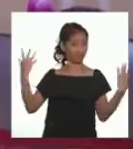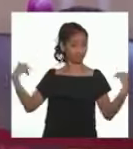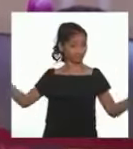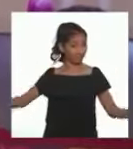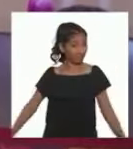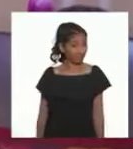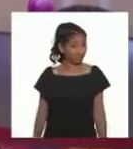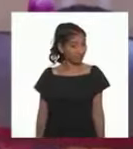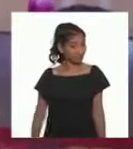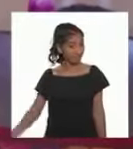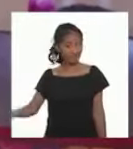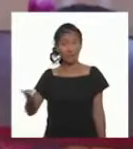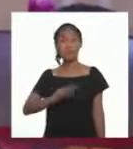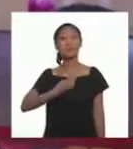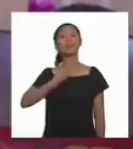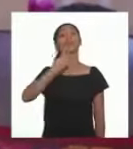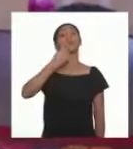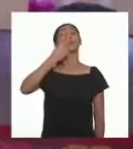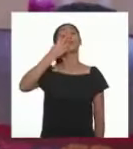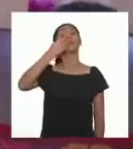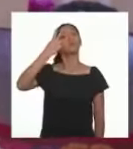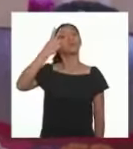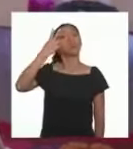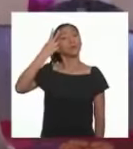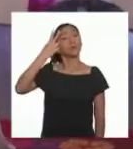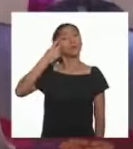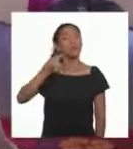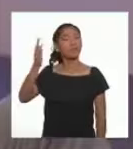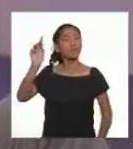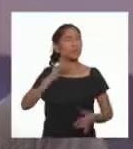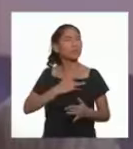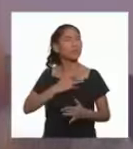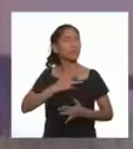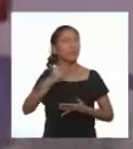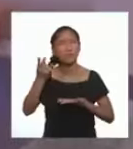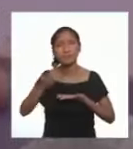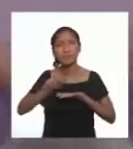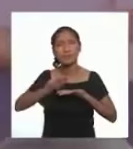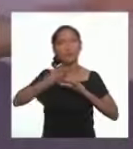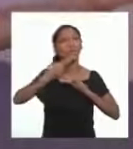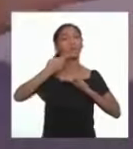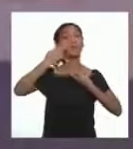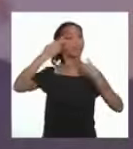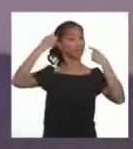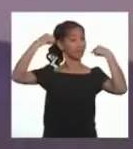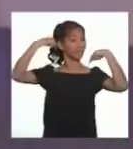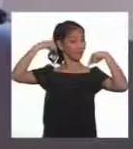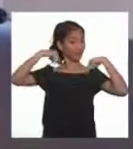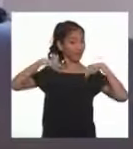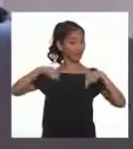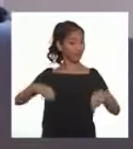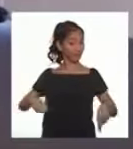costados. Tomamos el aire por la nariz y sientan cómo el aire ingresa a su cuerpo.